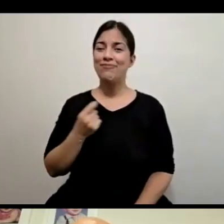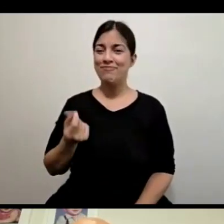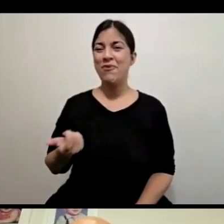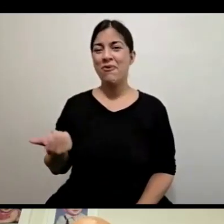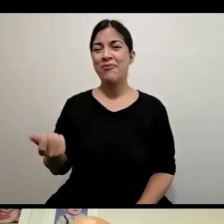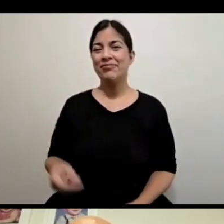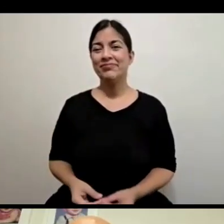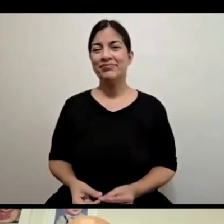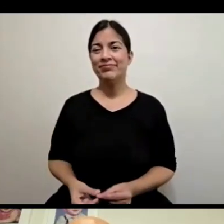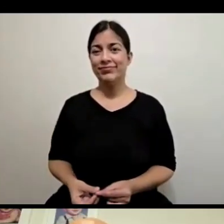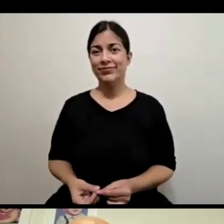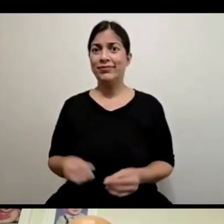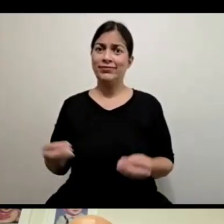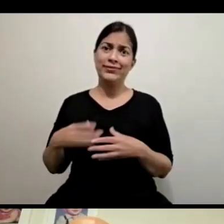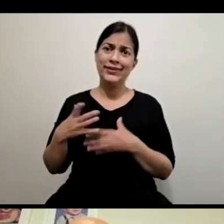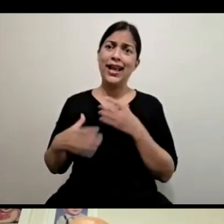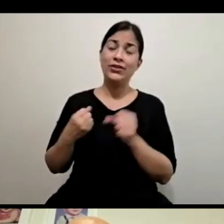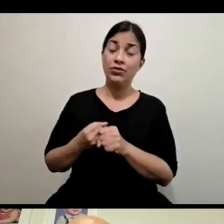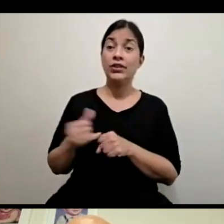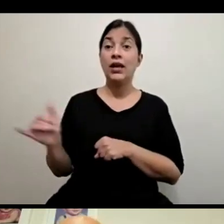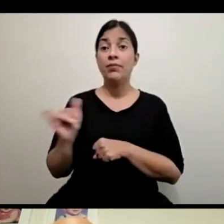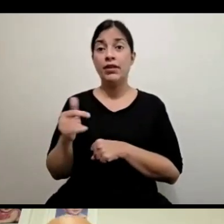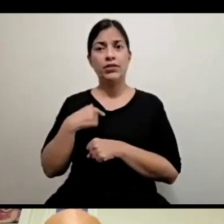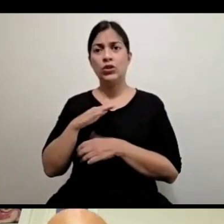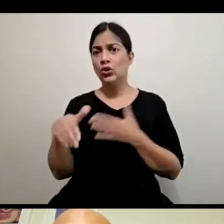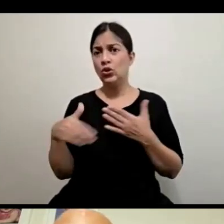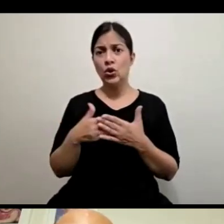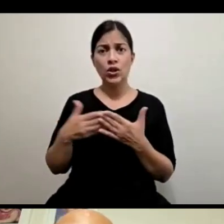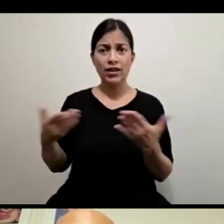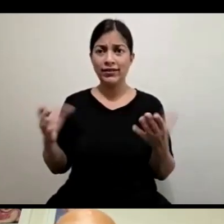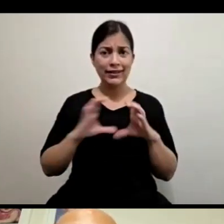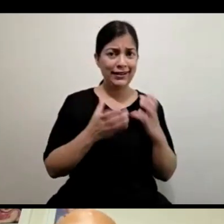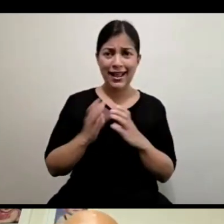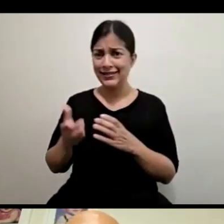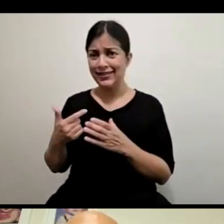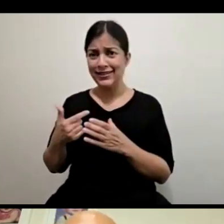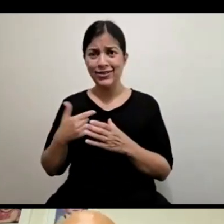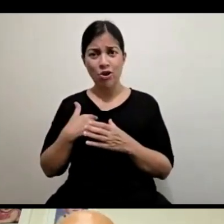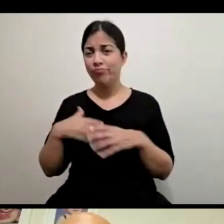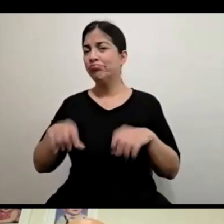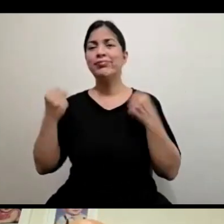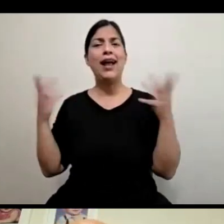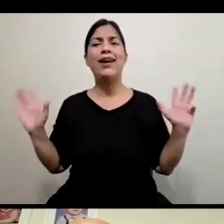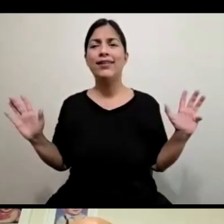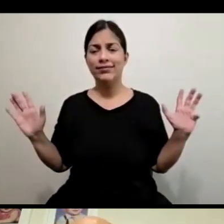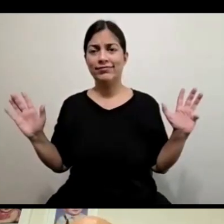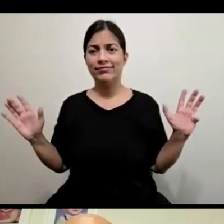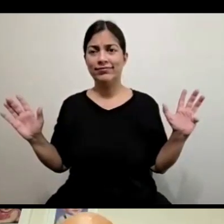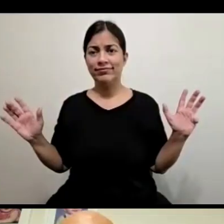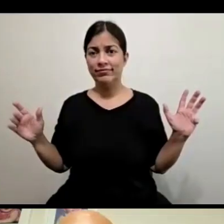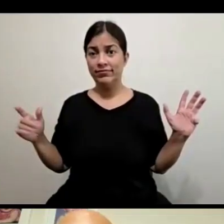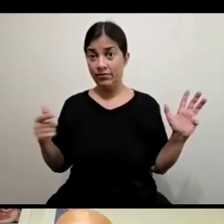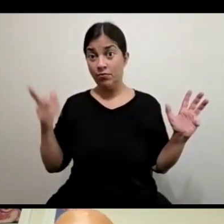fueron más que 2 años, así que me pude. Y además, ya yo, todos los cursos ya yo los tenía talados cuando llegué allí, porque ya yo había tenido